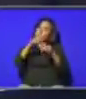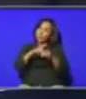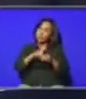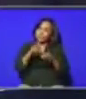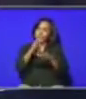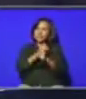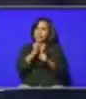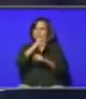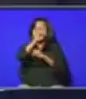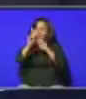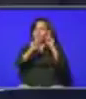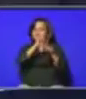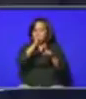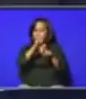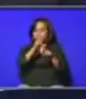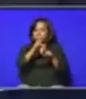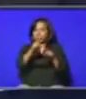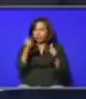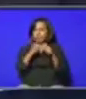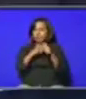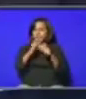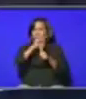con el primer sondeo.